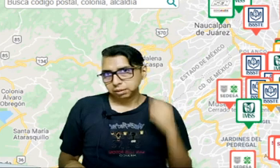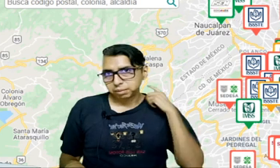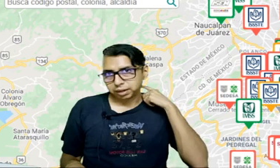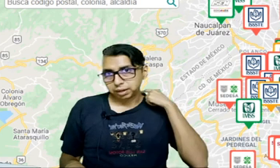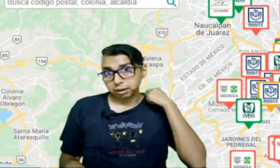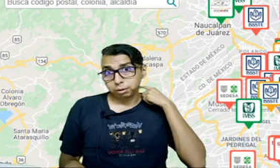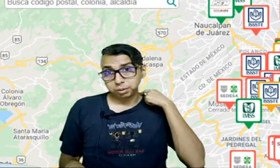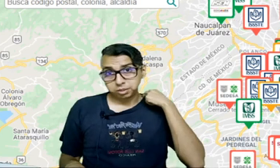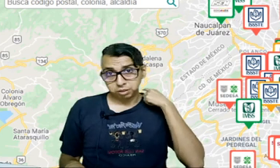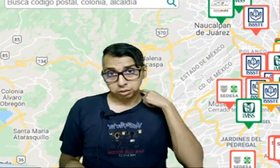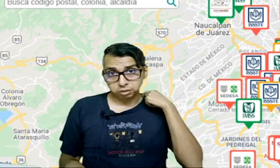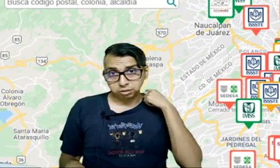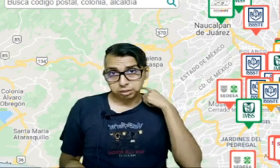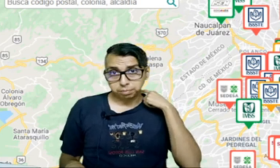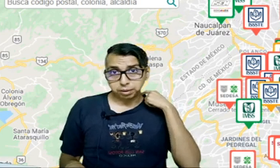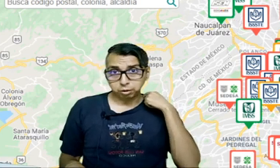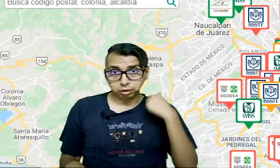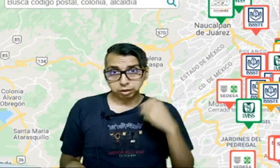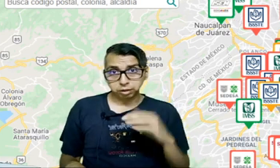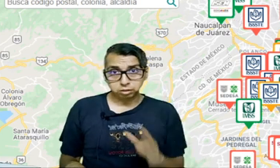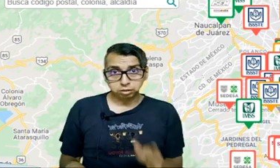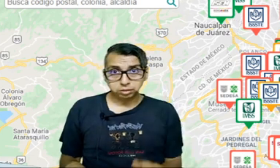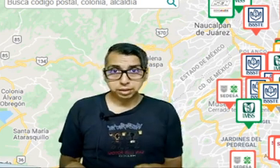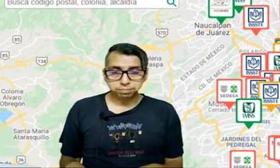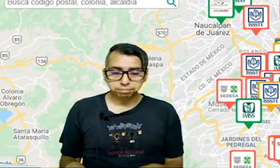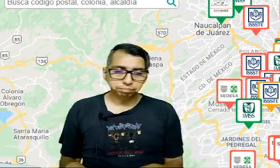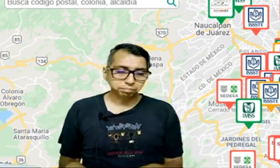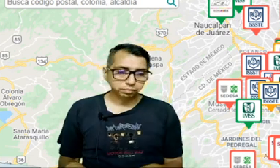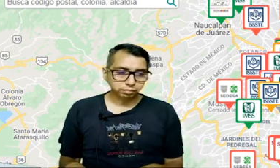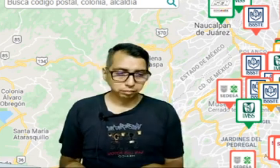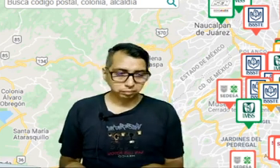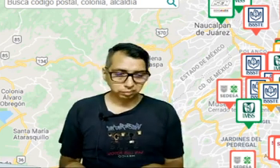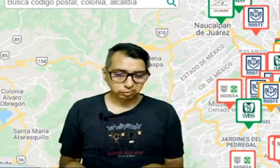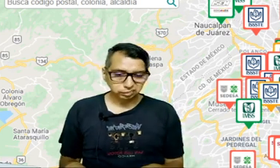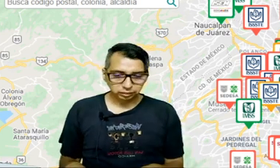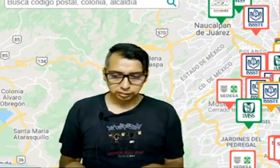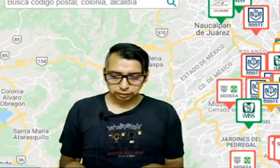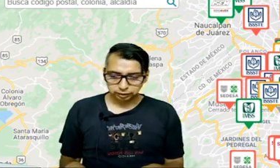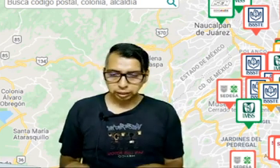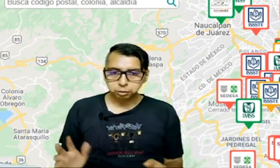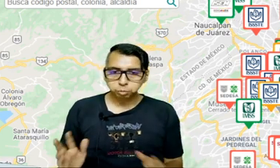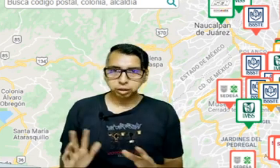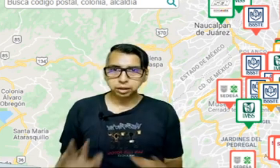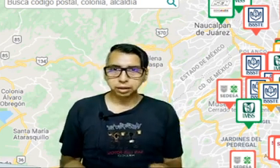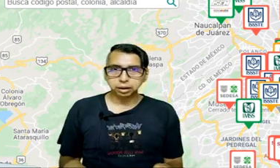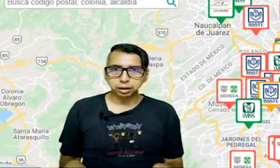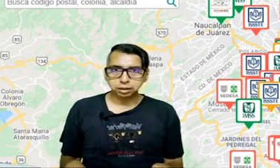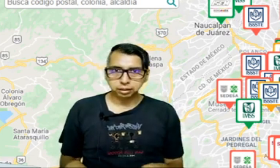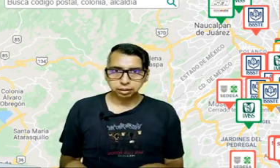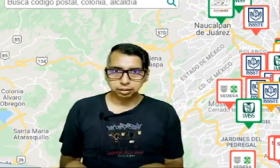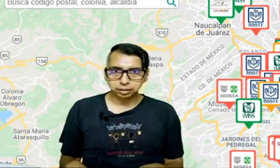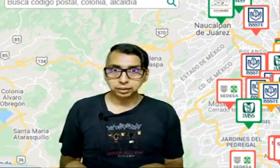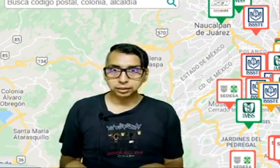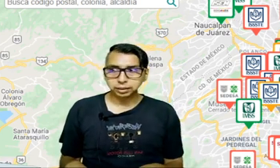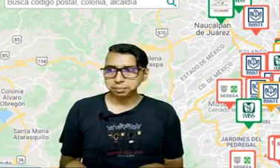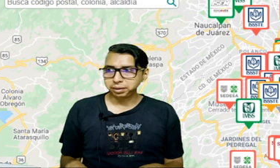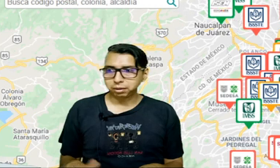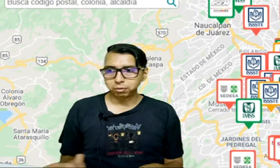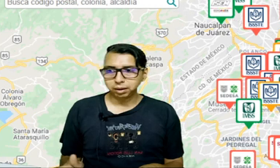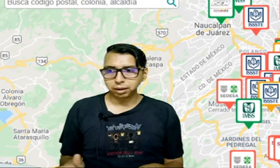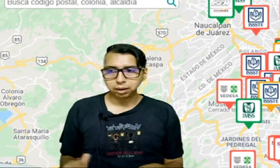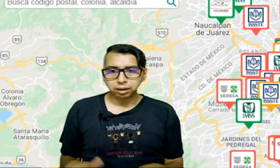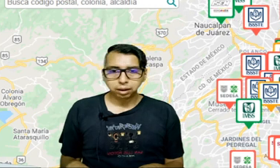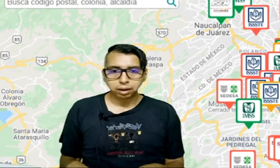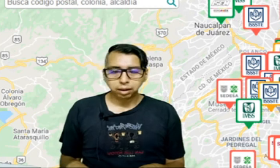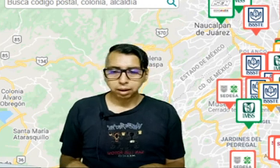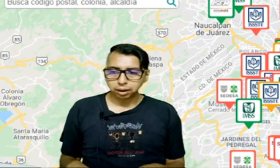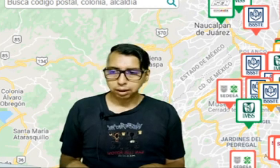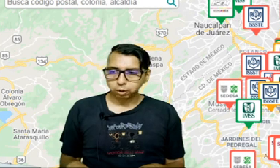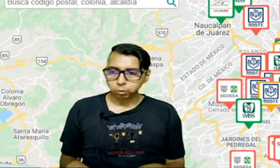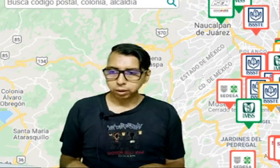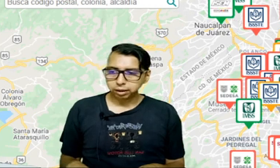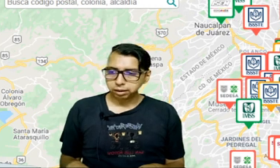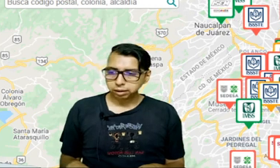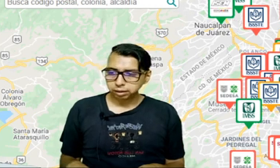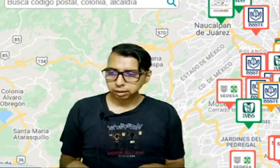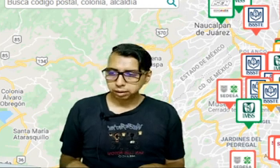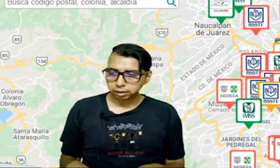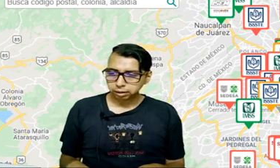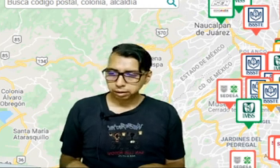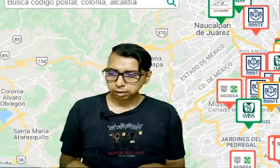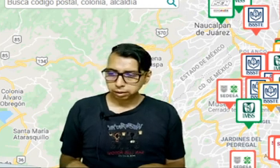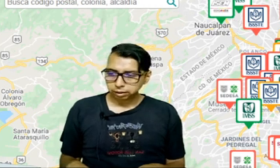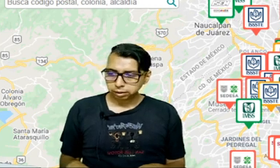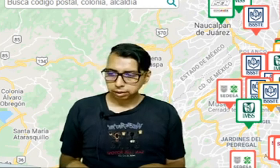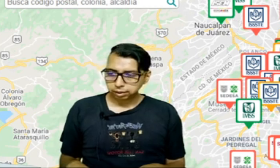saben ha enmarcado el 911 para cualquier cosa ya después de decir también la cual la cual